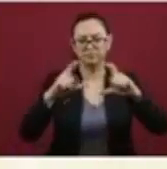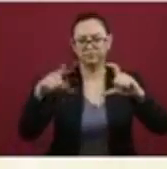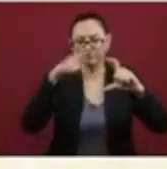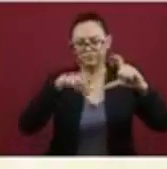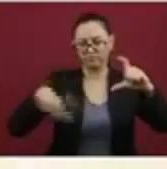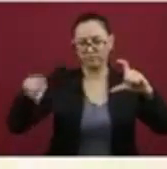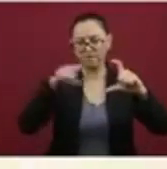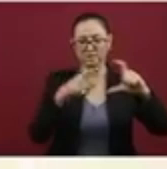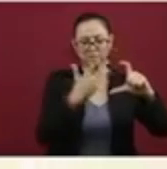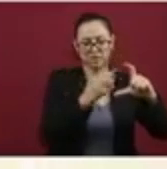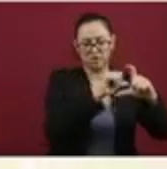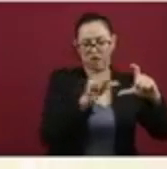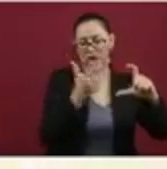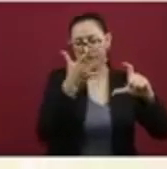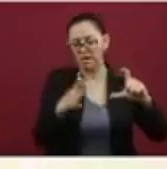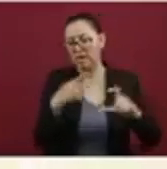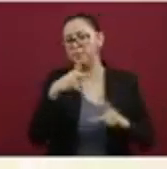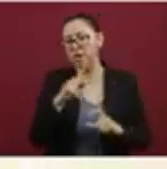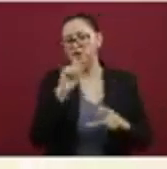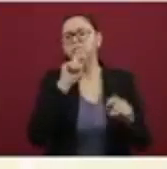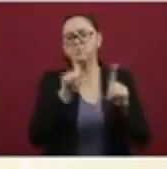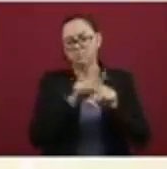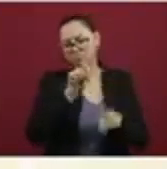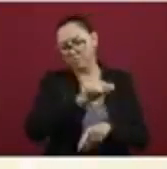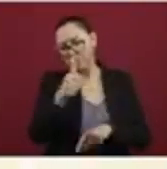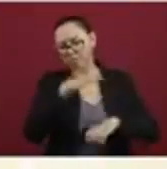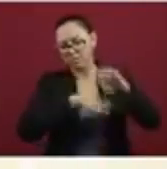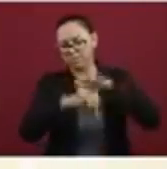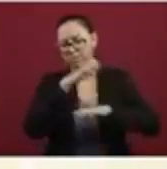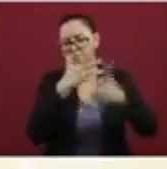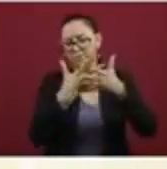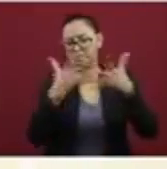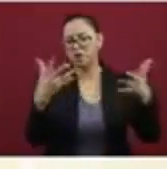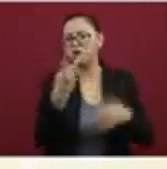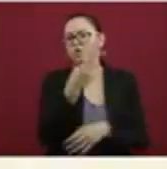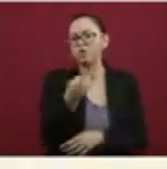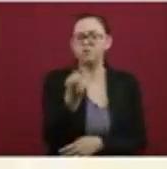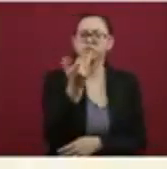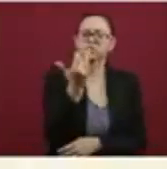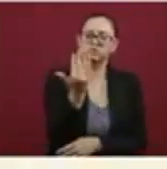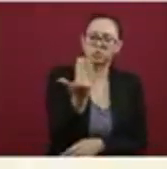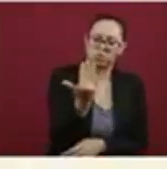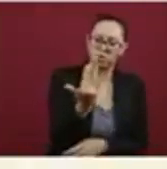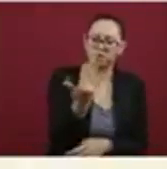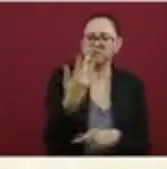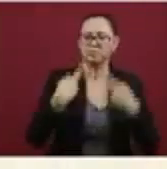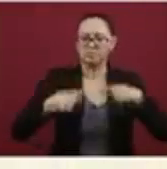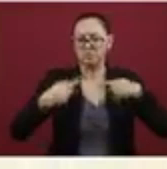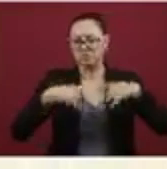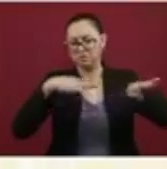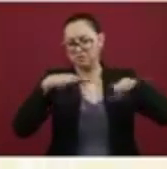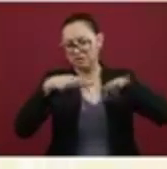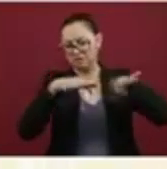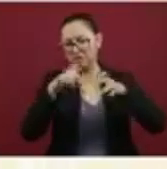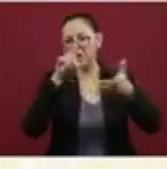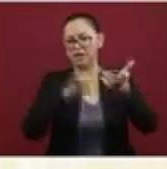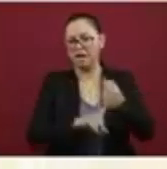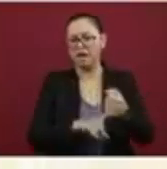pero también tenemos empresas grandes con más de 250 trabajadores,